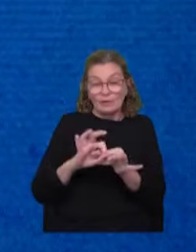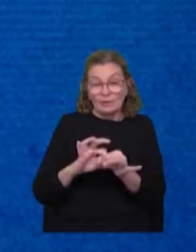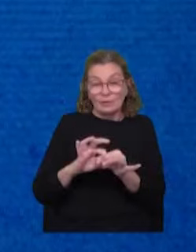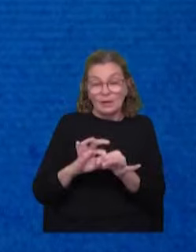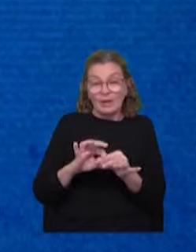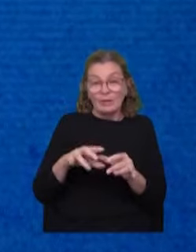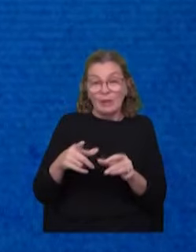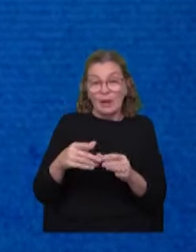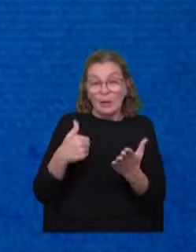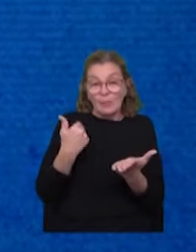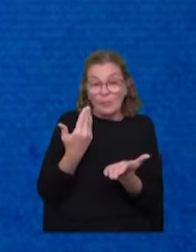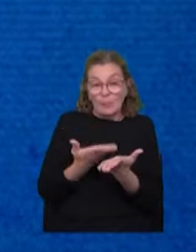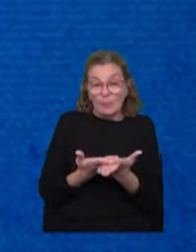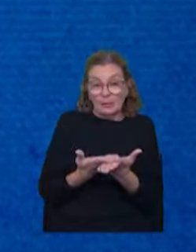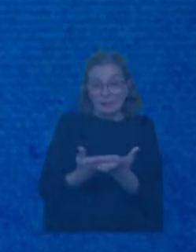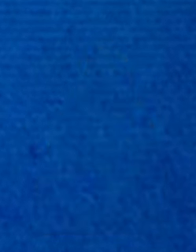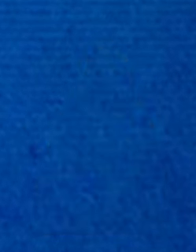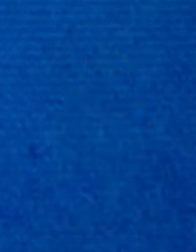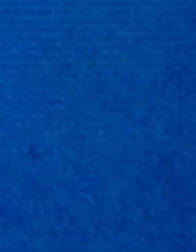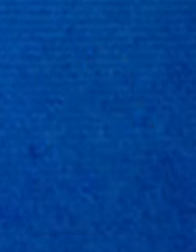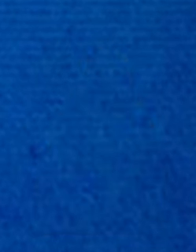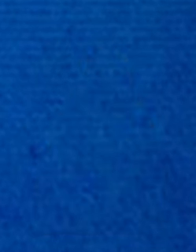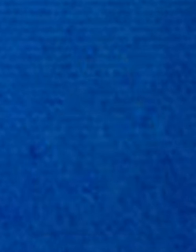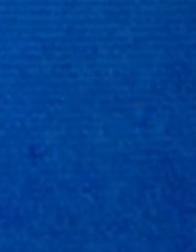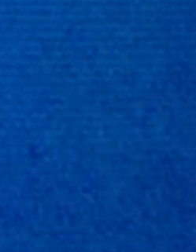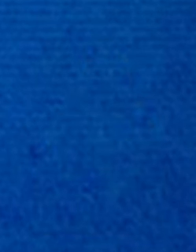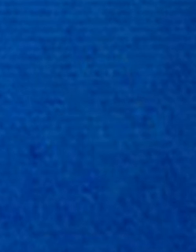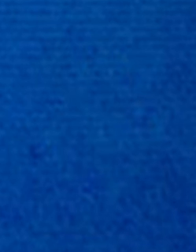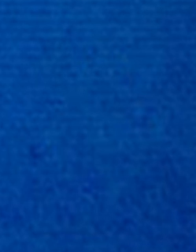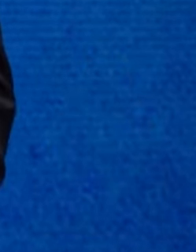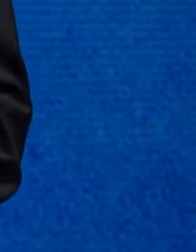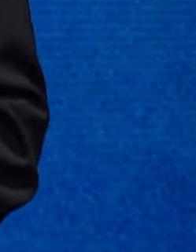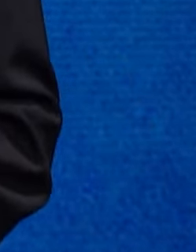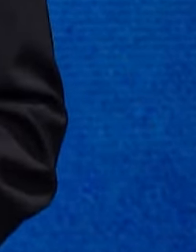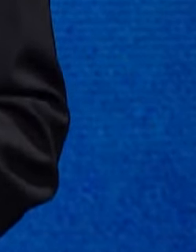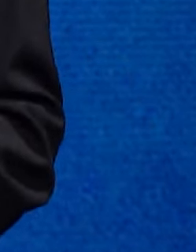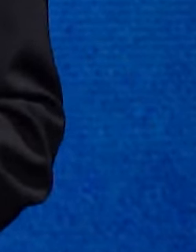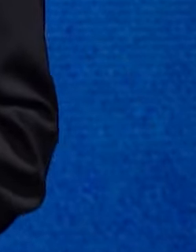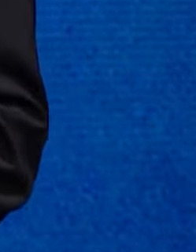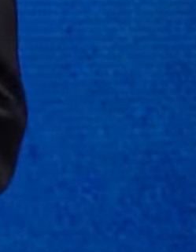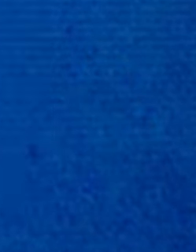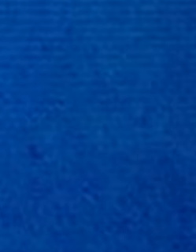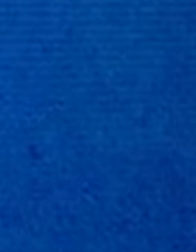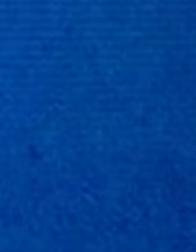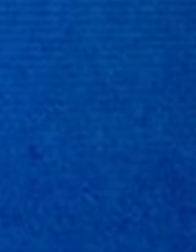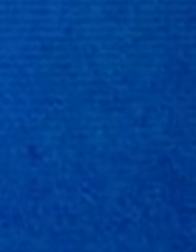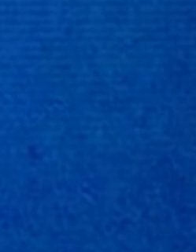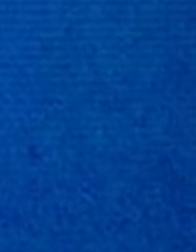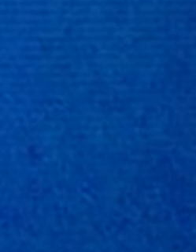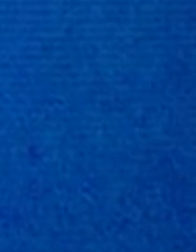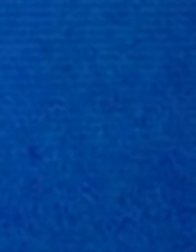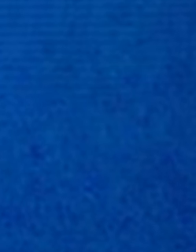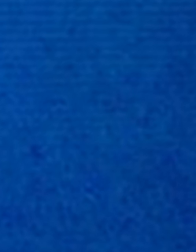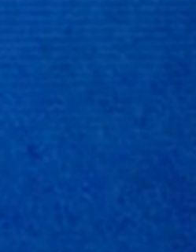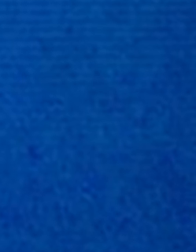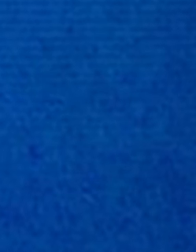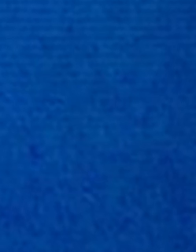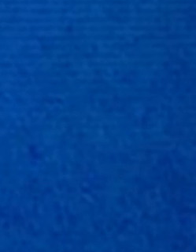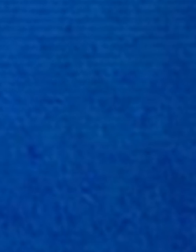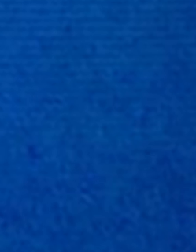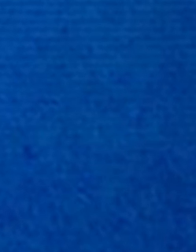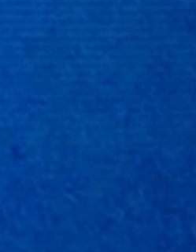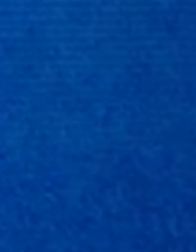entonces a la propuesta del fallecido senador Adrián Peña de que todos los ingresos a las intendencias sean por concurso esos dos no van a ser no